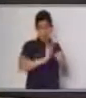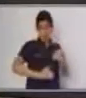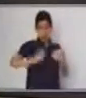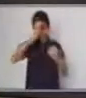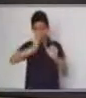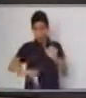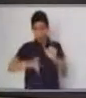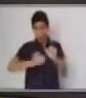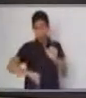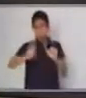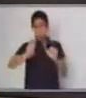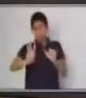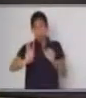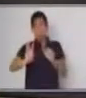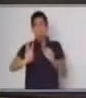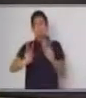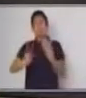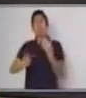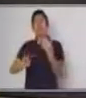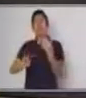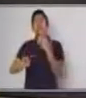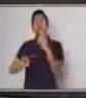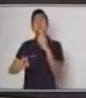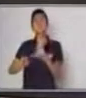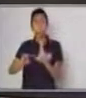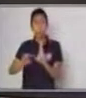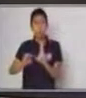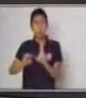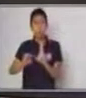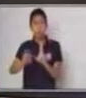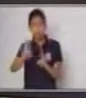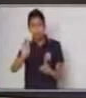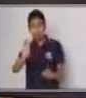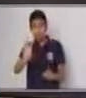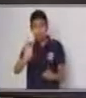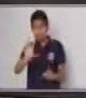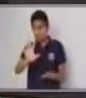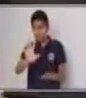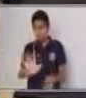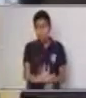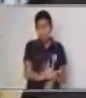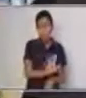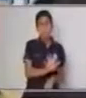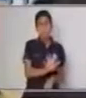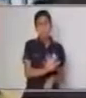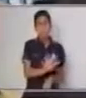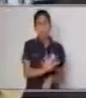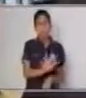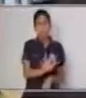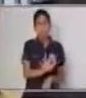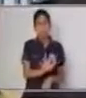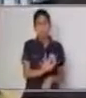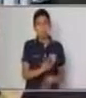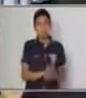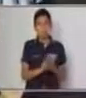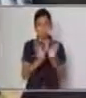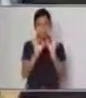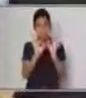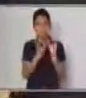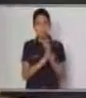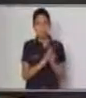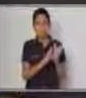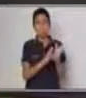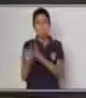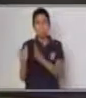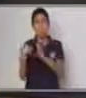entre 3. Y eso me dará como resultado 5. Muy bien.